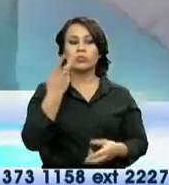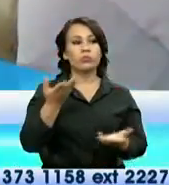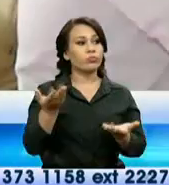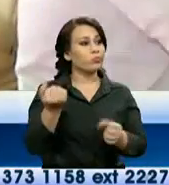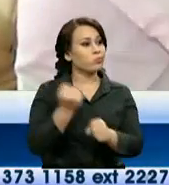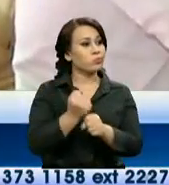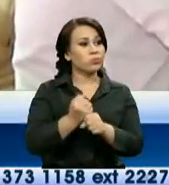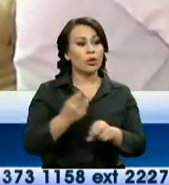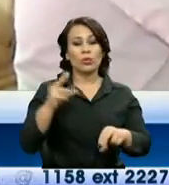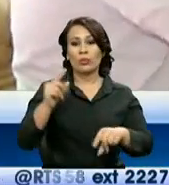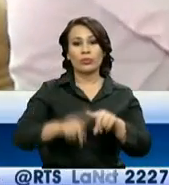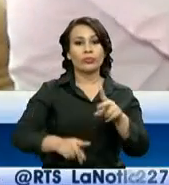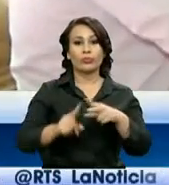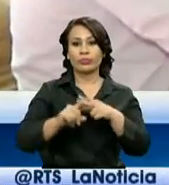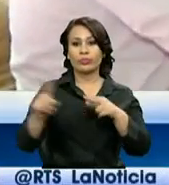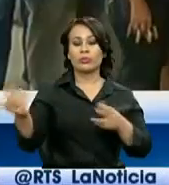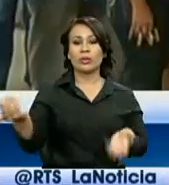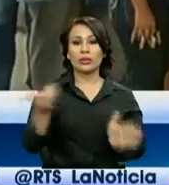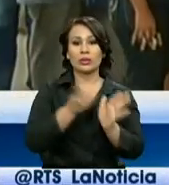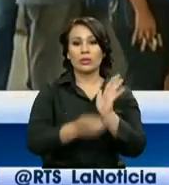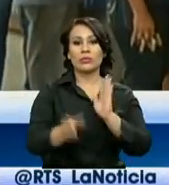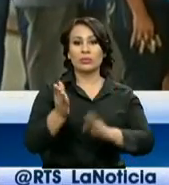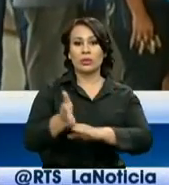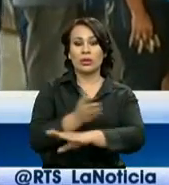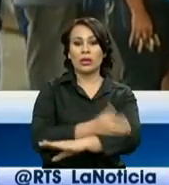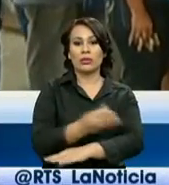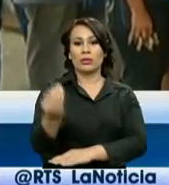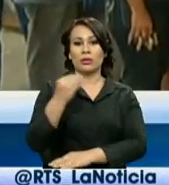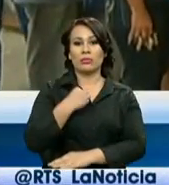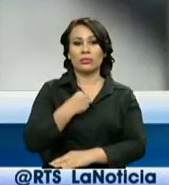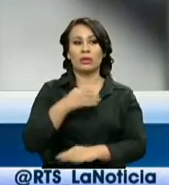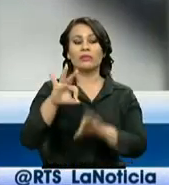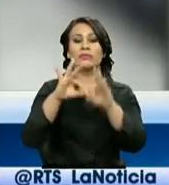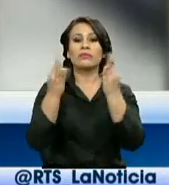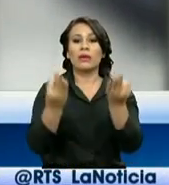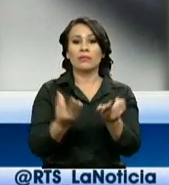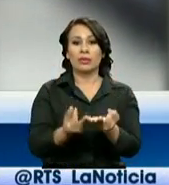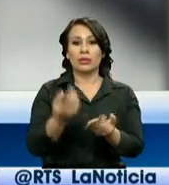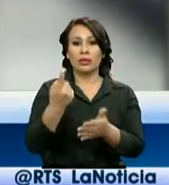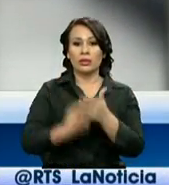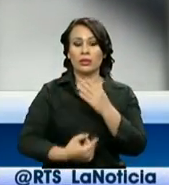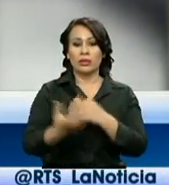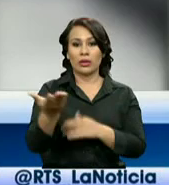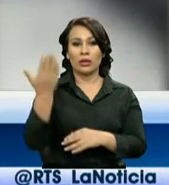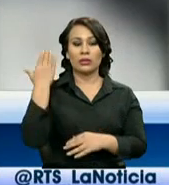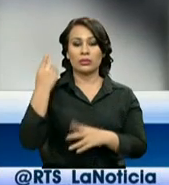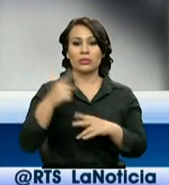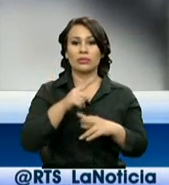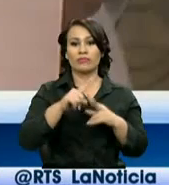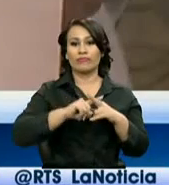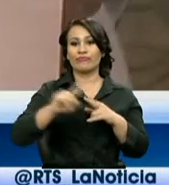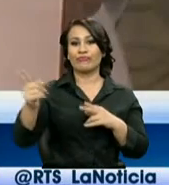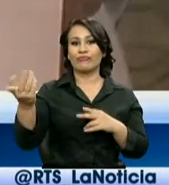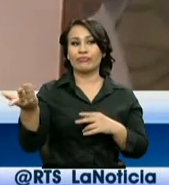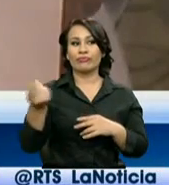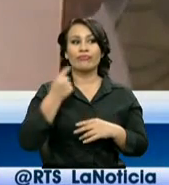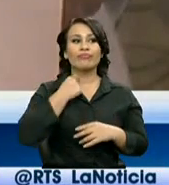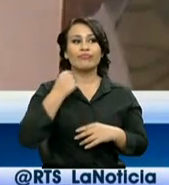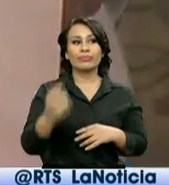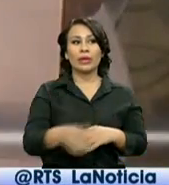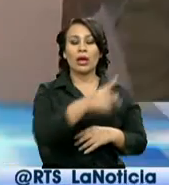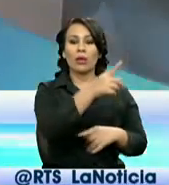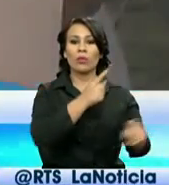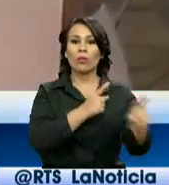ordinaria. Denuncia presentada por los familiares del joven que había desaparecido y luego fue encontrado